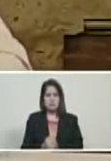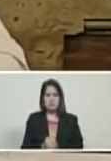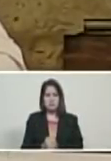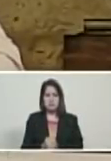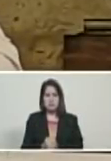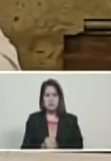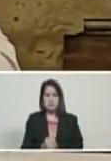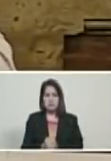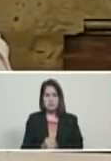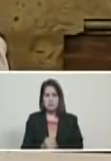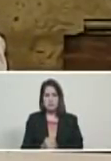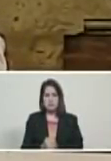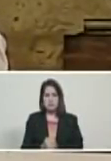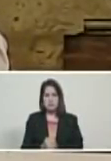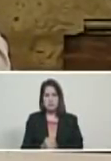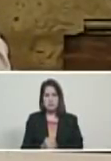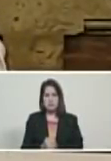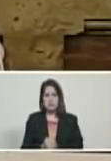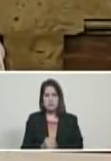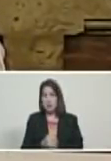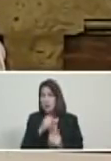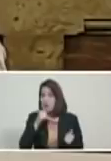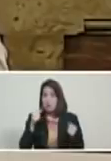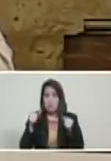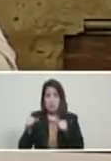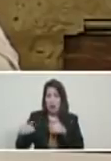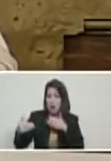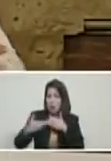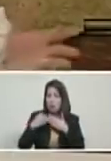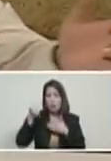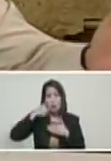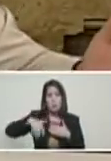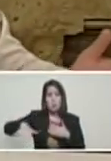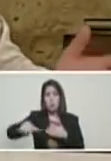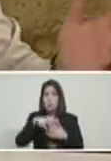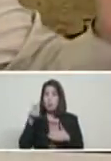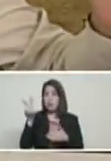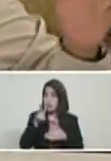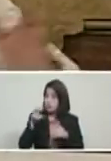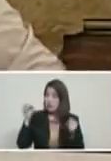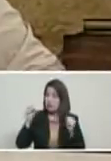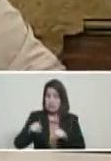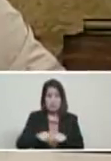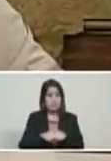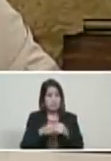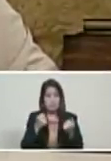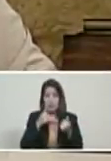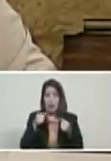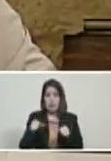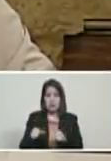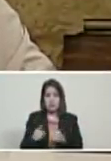aspectos, que dañan al pueblo, afectan la vida del pueblo, claro que la afectan, claro que la afectan.